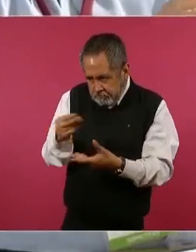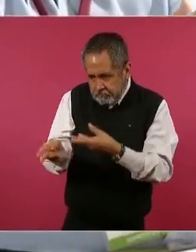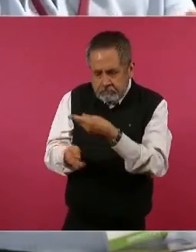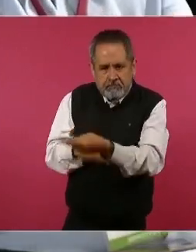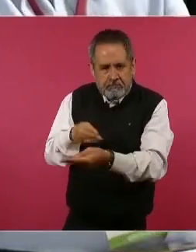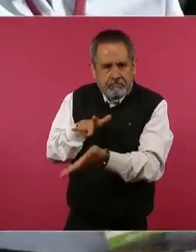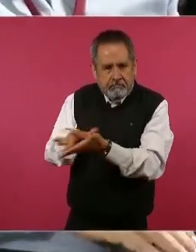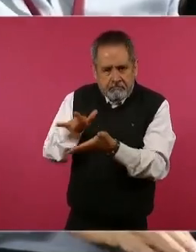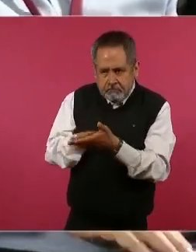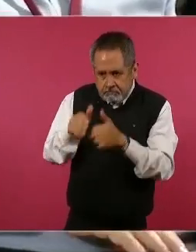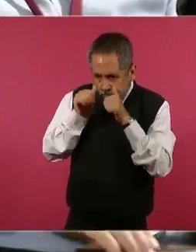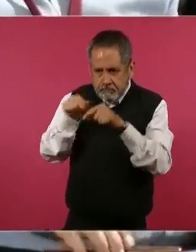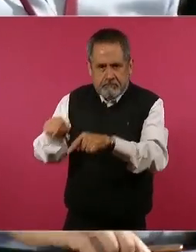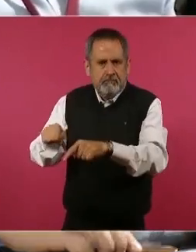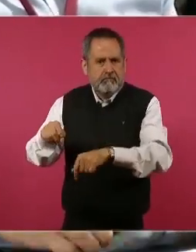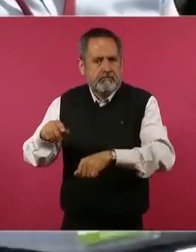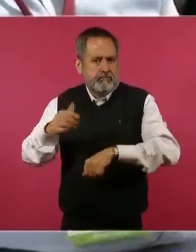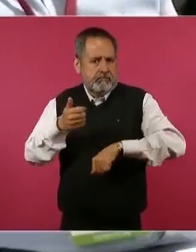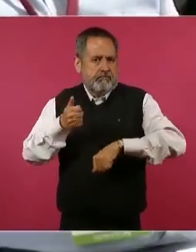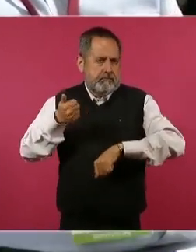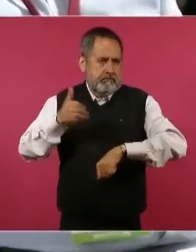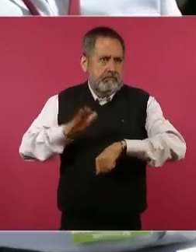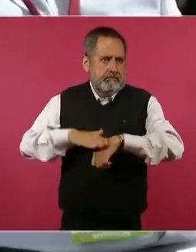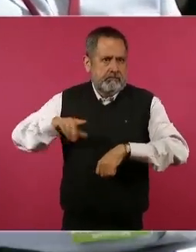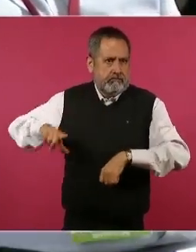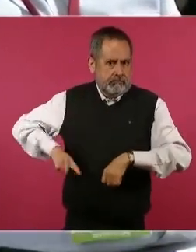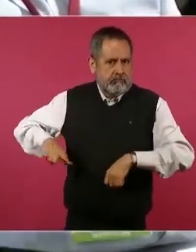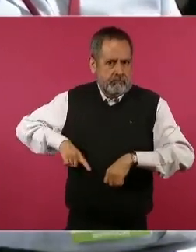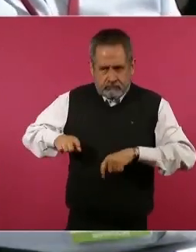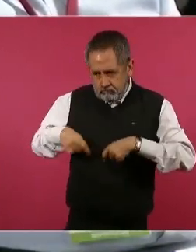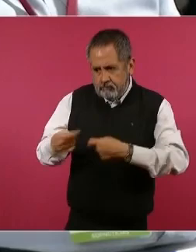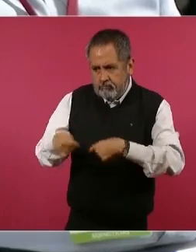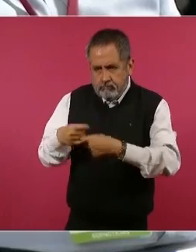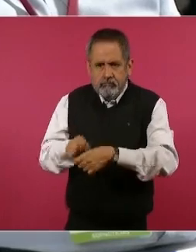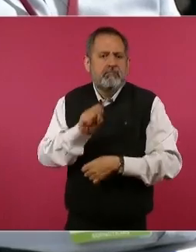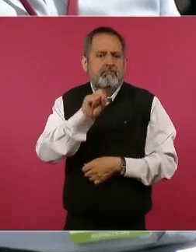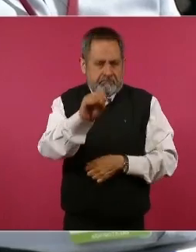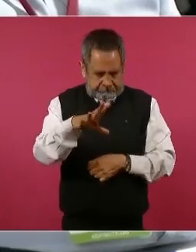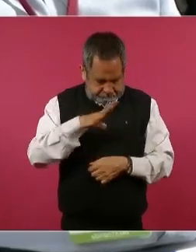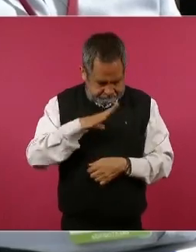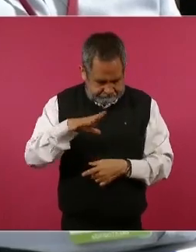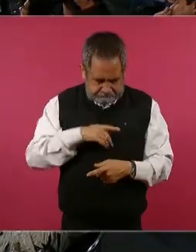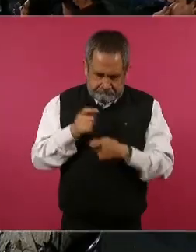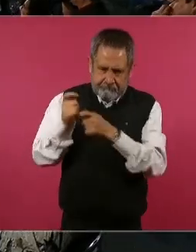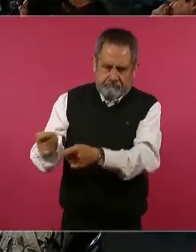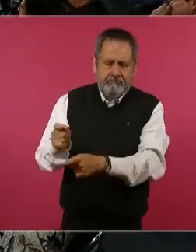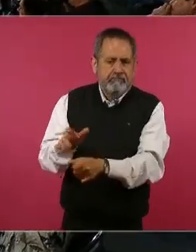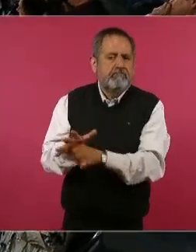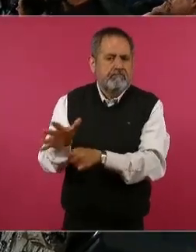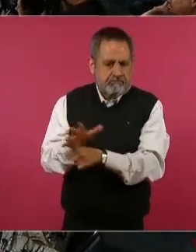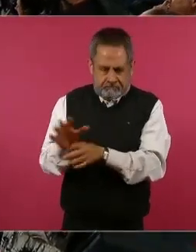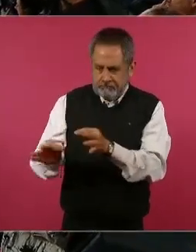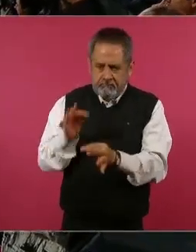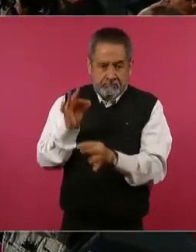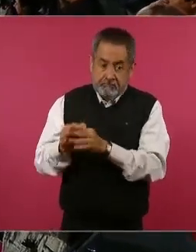ha implementado en esta administración, esto sí ha llegado a esta comunidad.